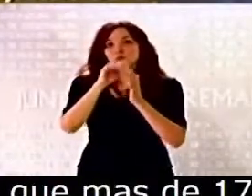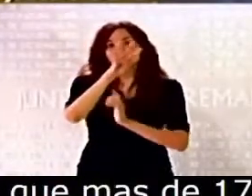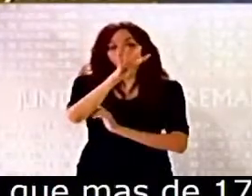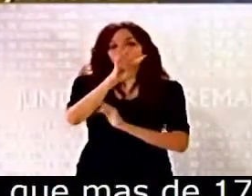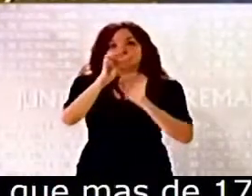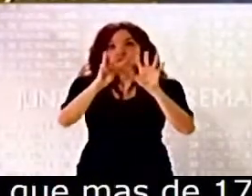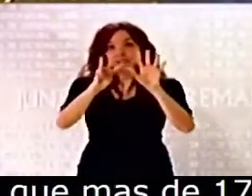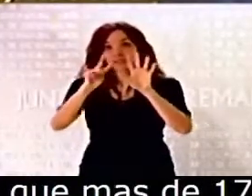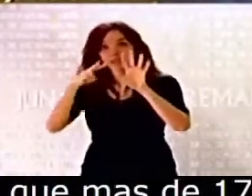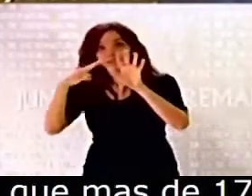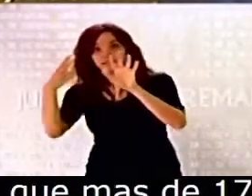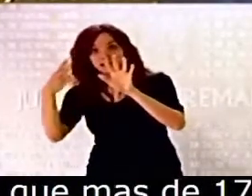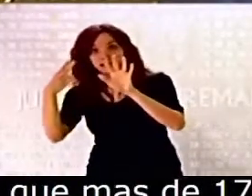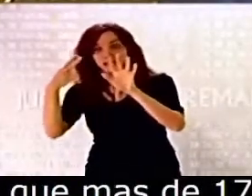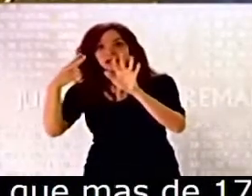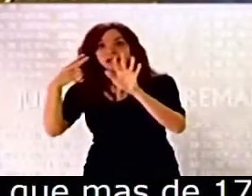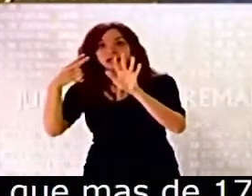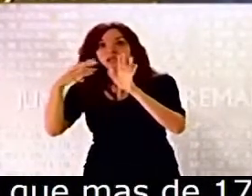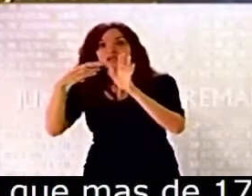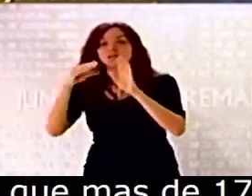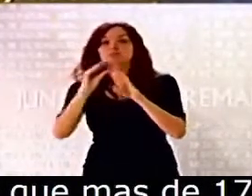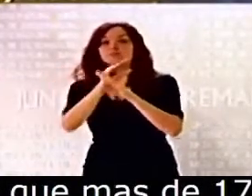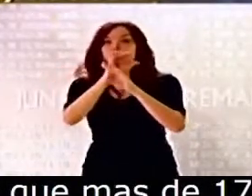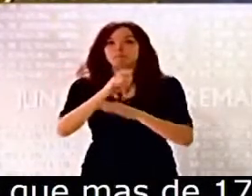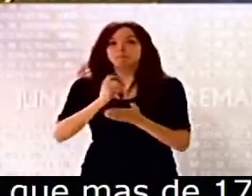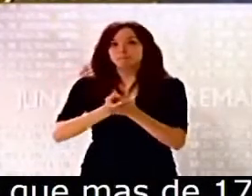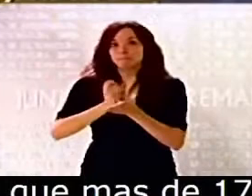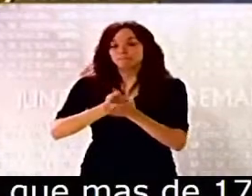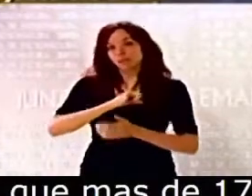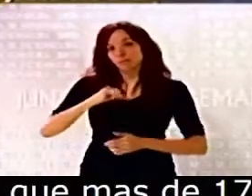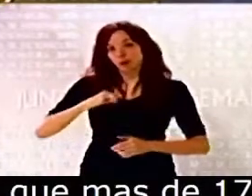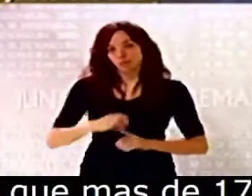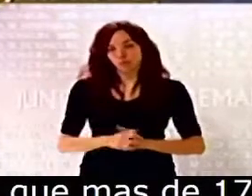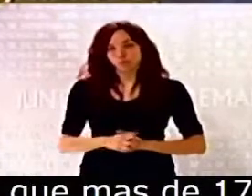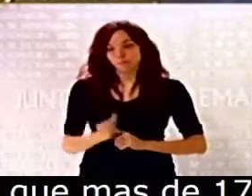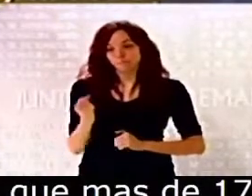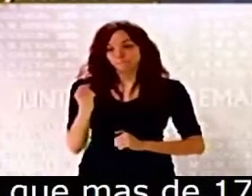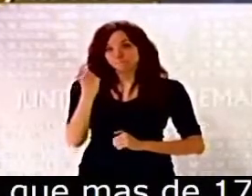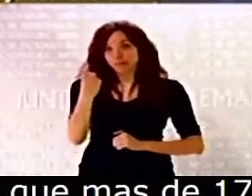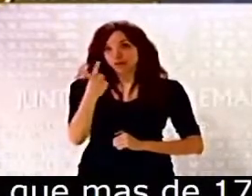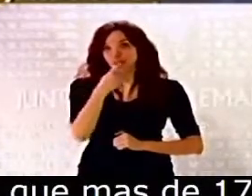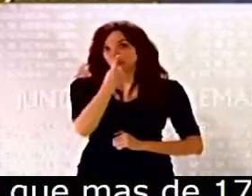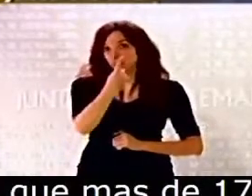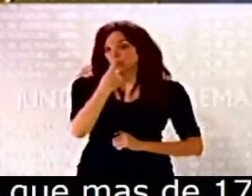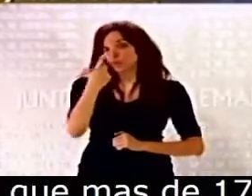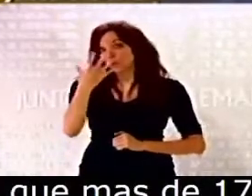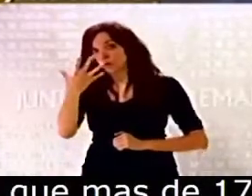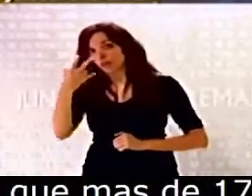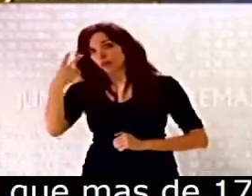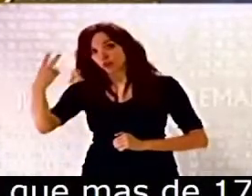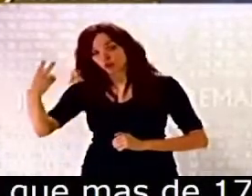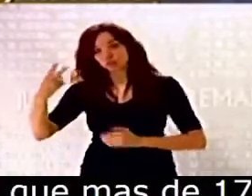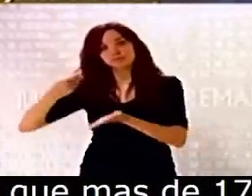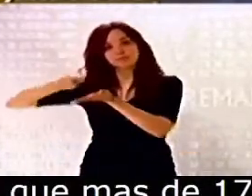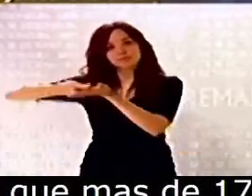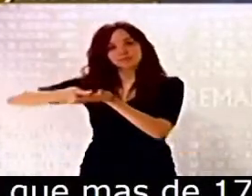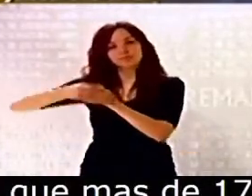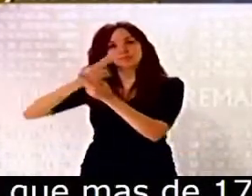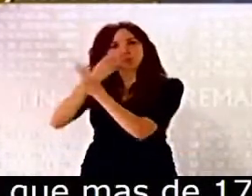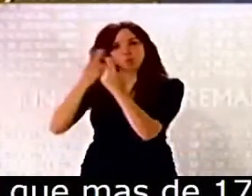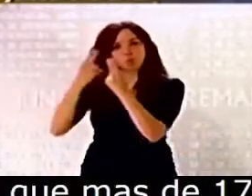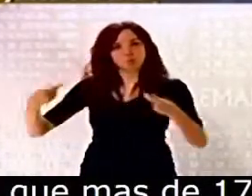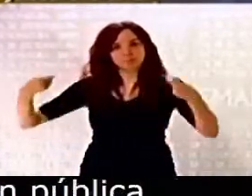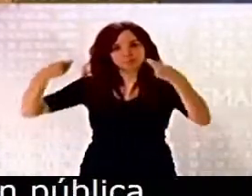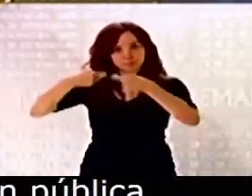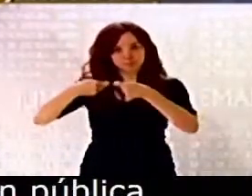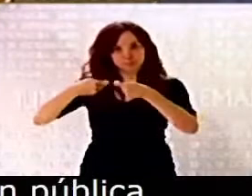17.487 son y corresponden a la inversión privada y 1.152 corresponden a inversión pública. Se